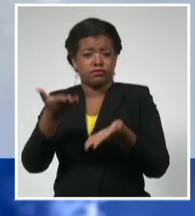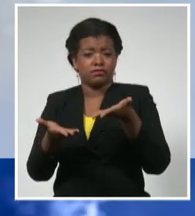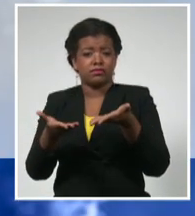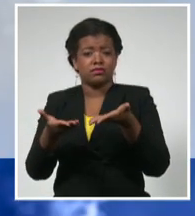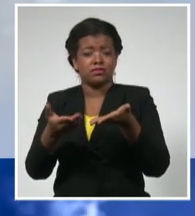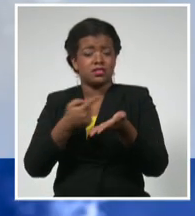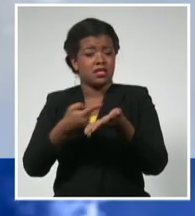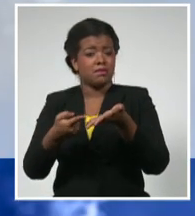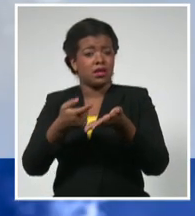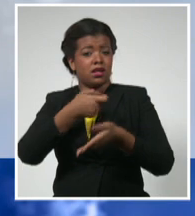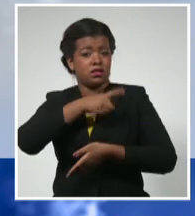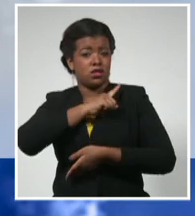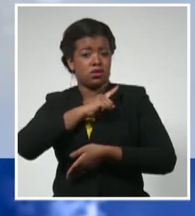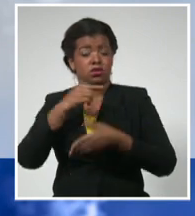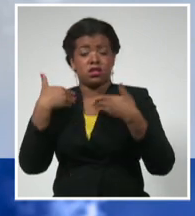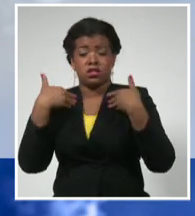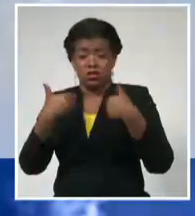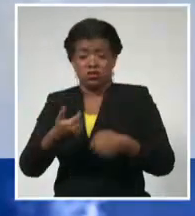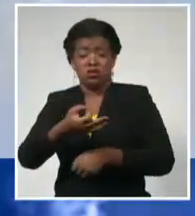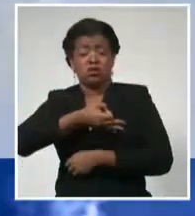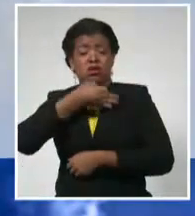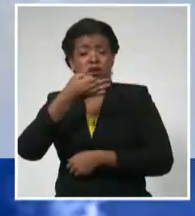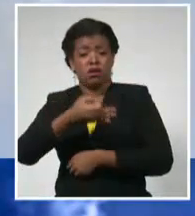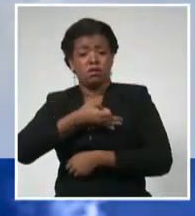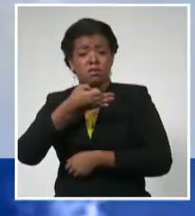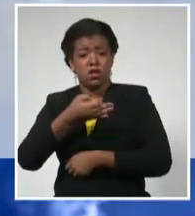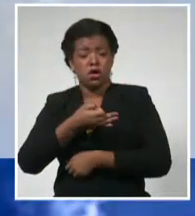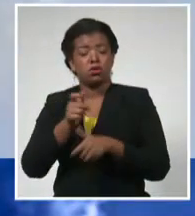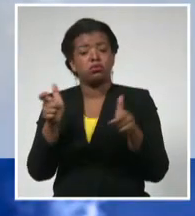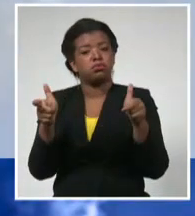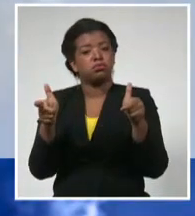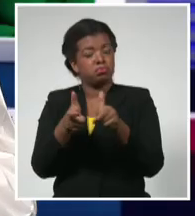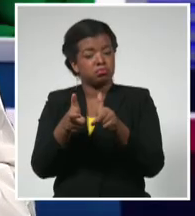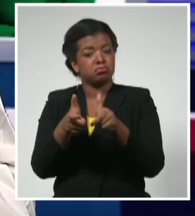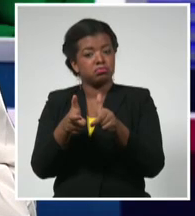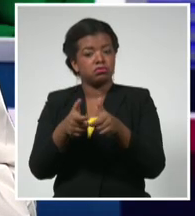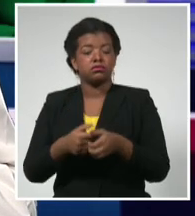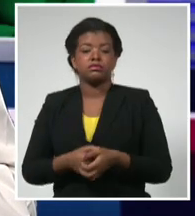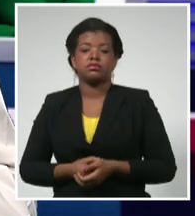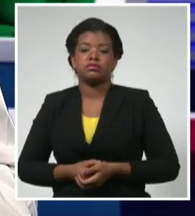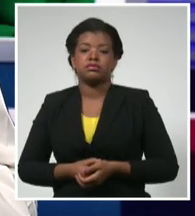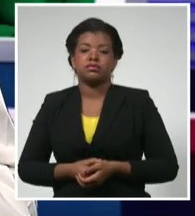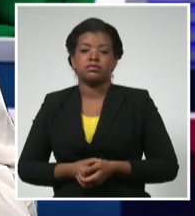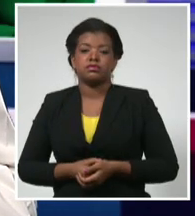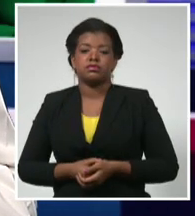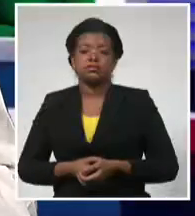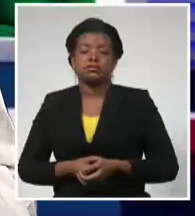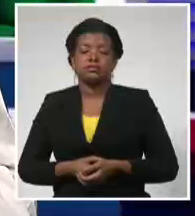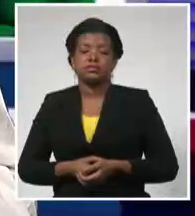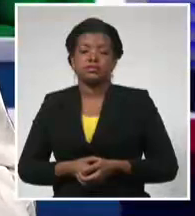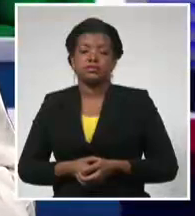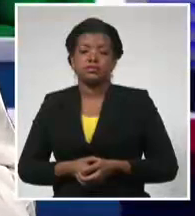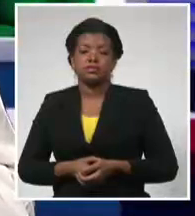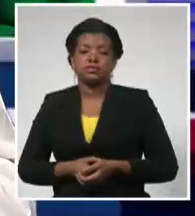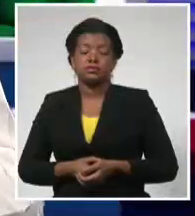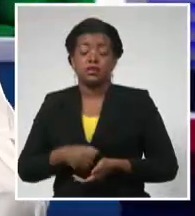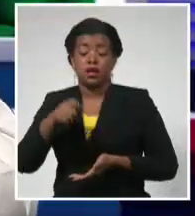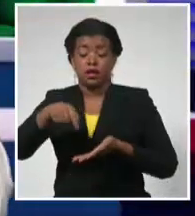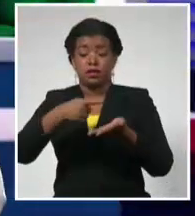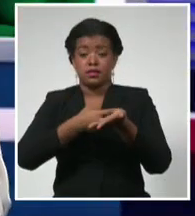nacional de epidemiología señaló que había existido una ligera disminución. Esta semana se confirmaron